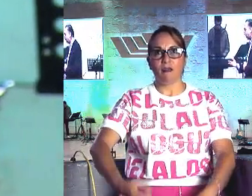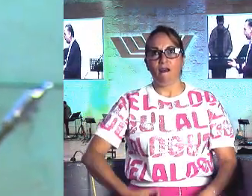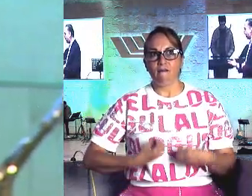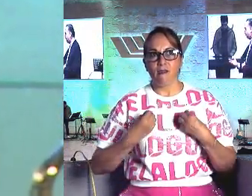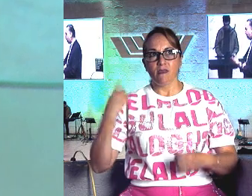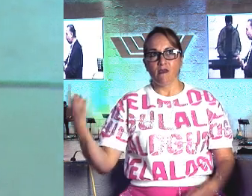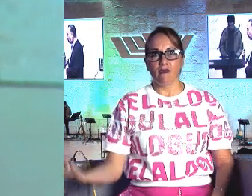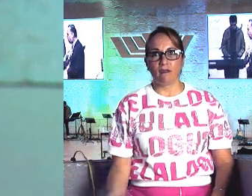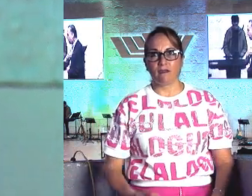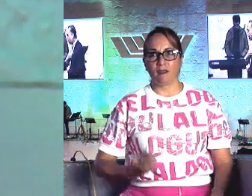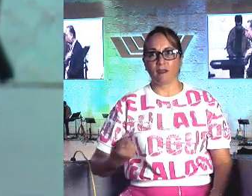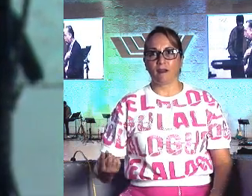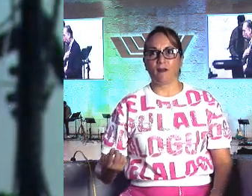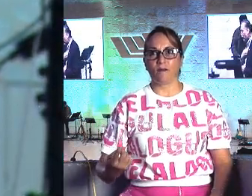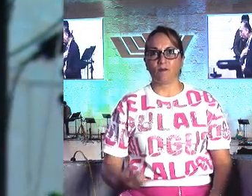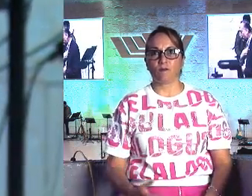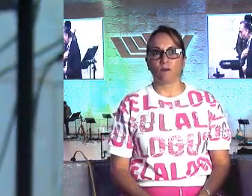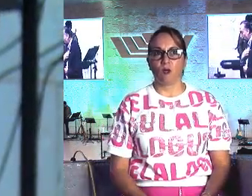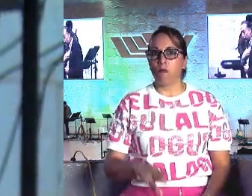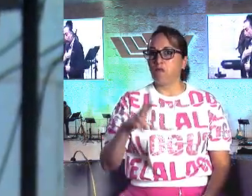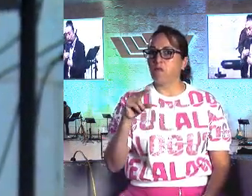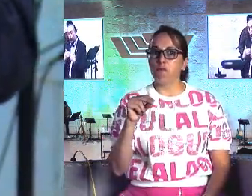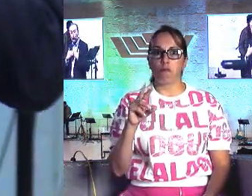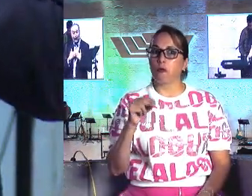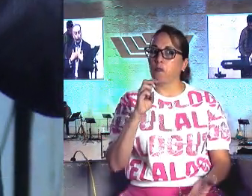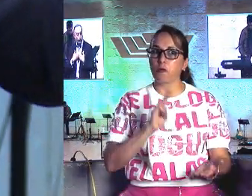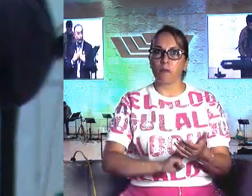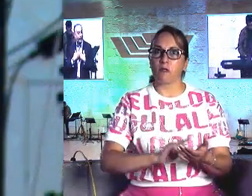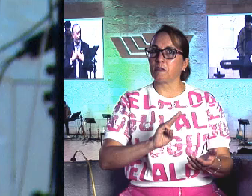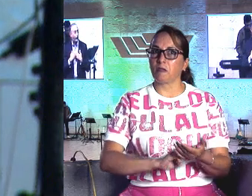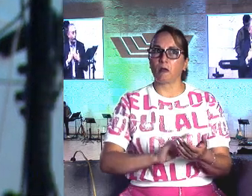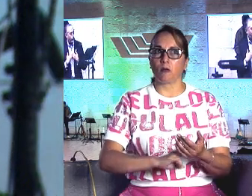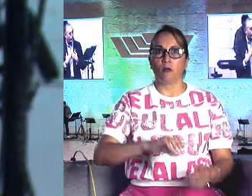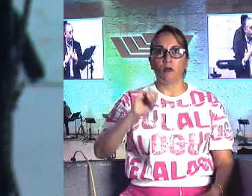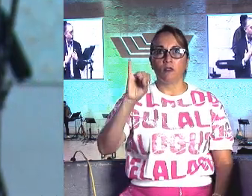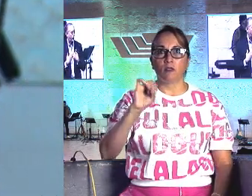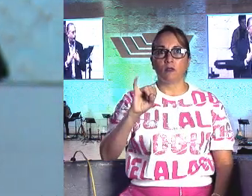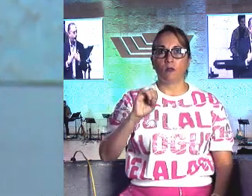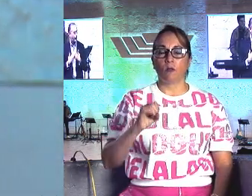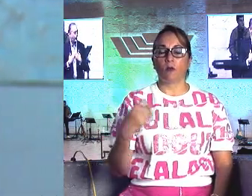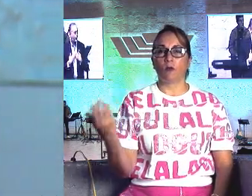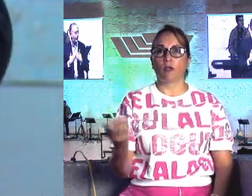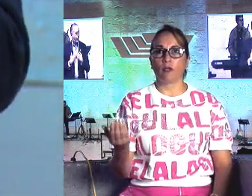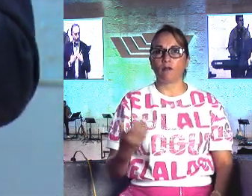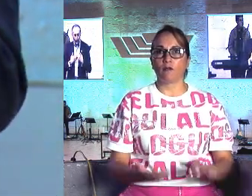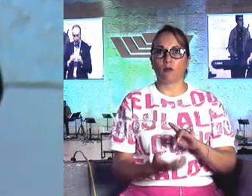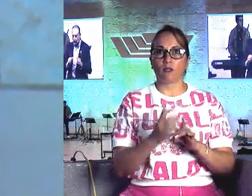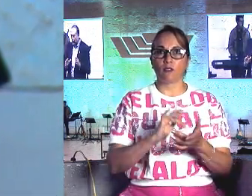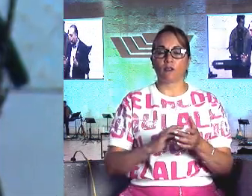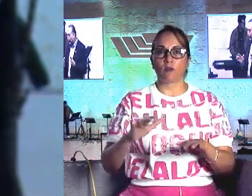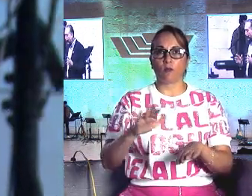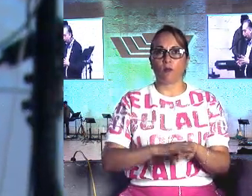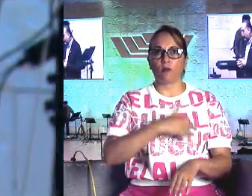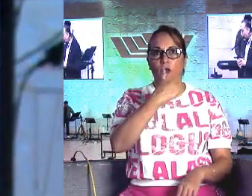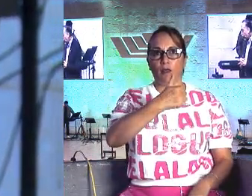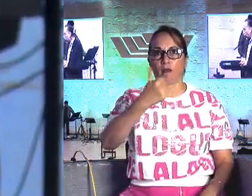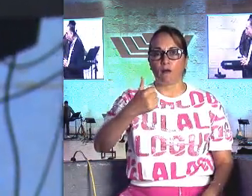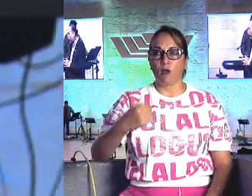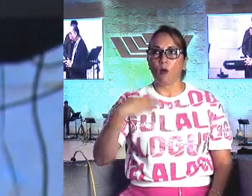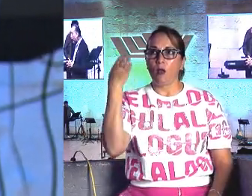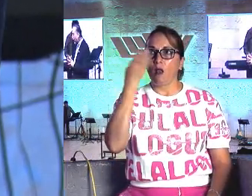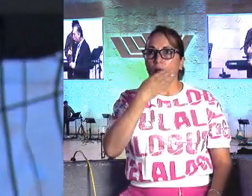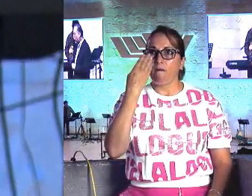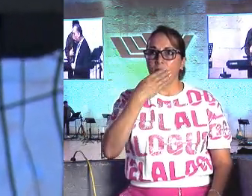eterna. No porque hayamos hecho nosotros algo, sino por lo que Jesús hizo por nosotros. Así que la Biblia dice que con el